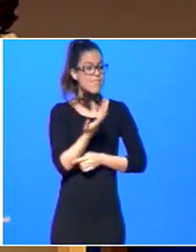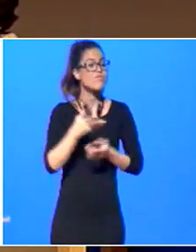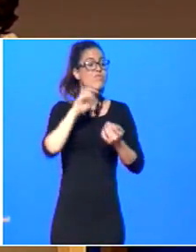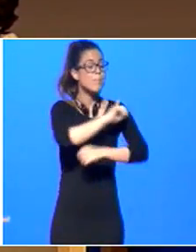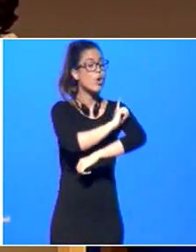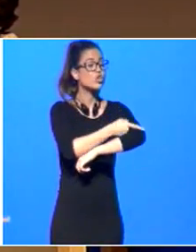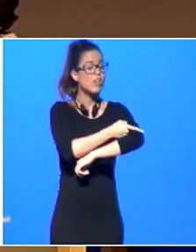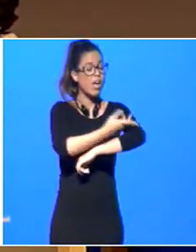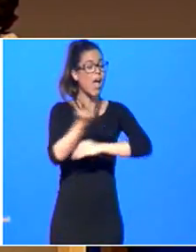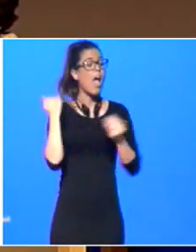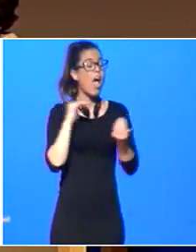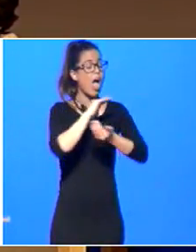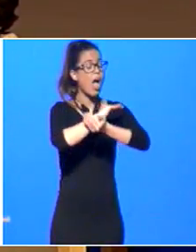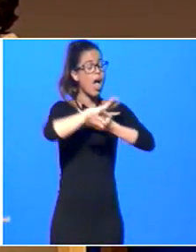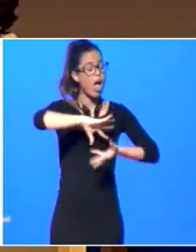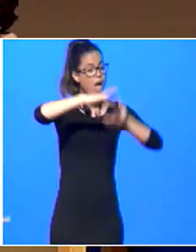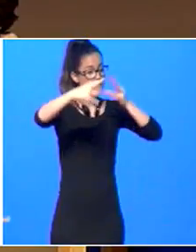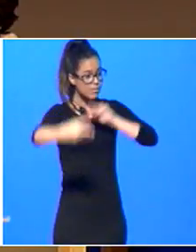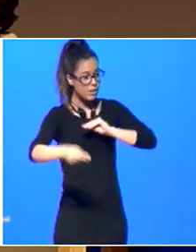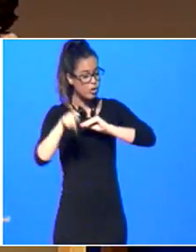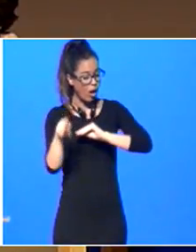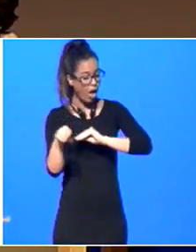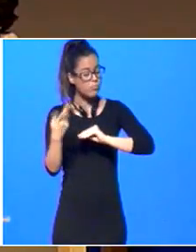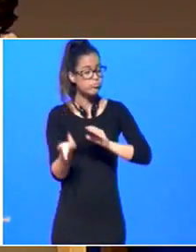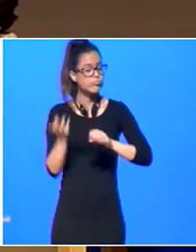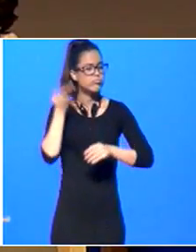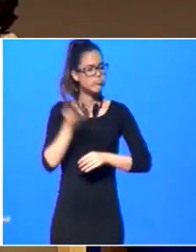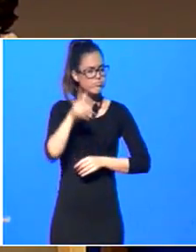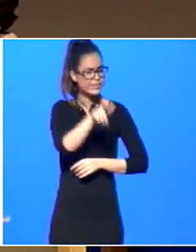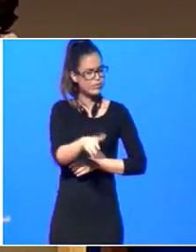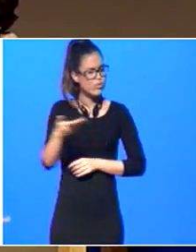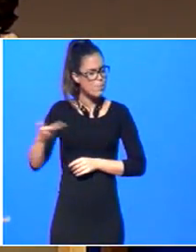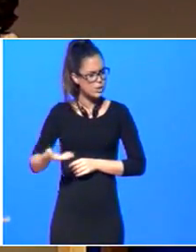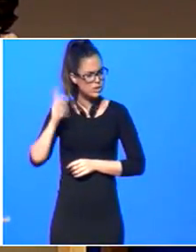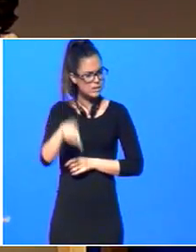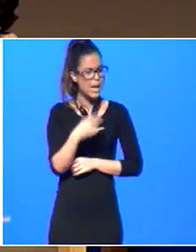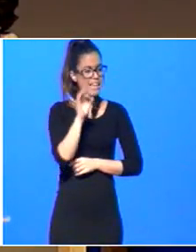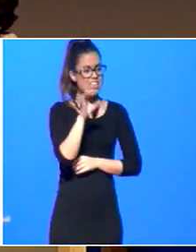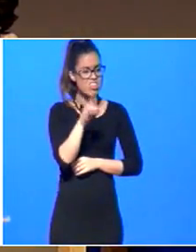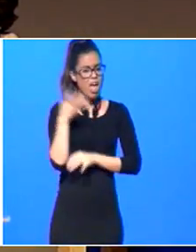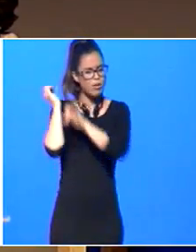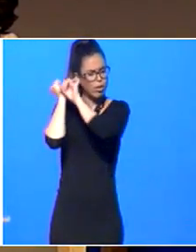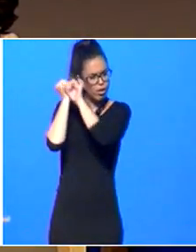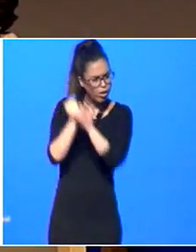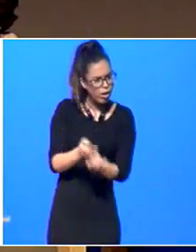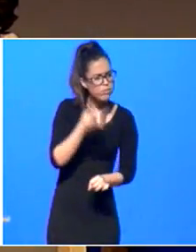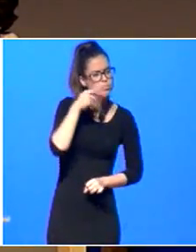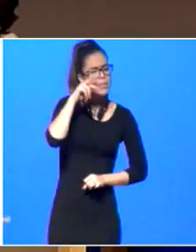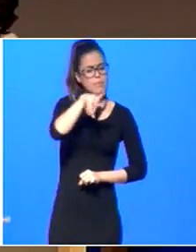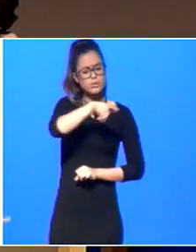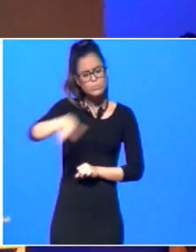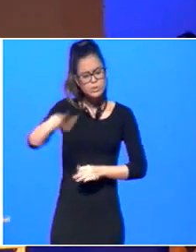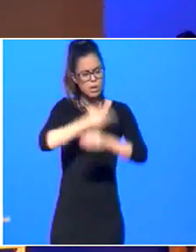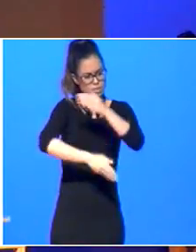Y casi 15 años de experiencia con el tema de discapacidad y